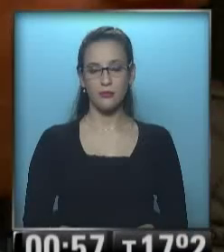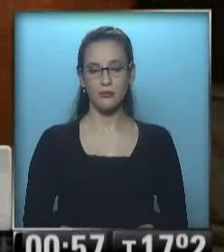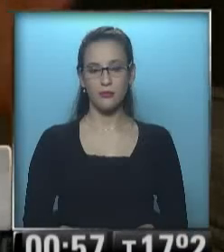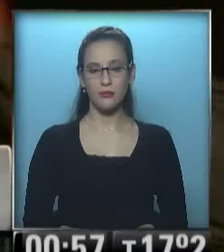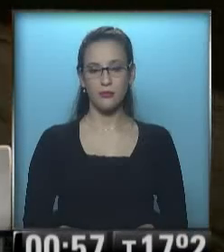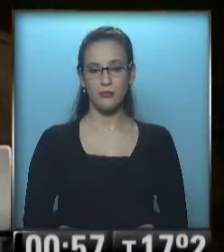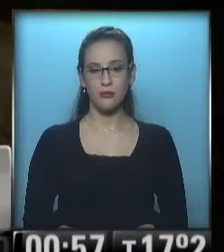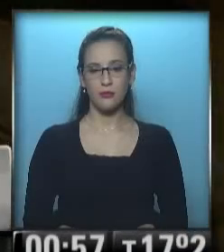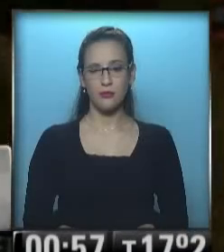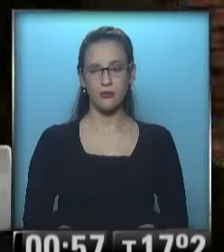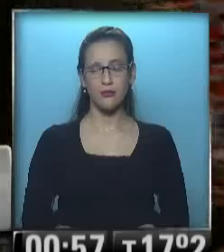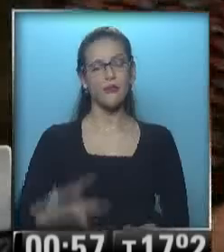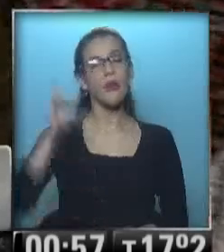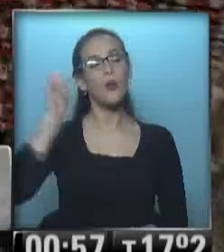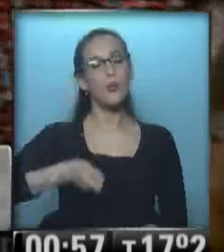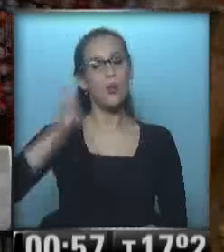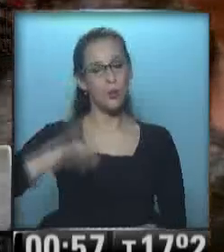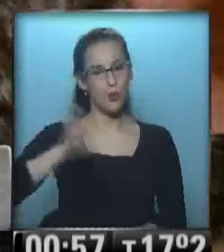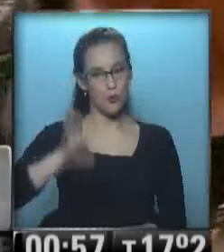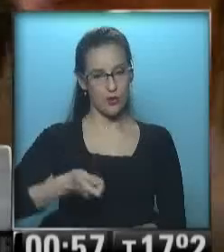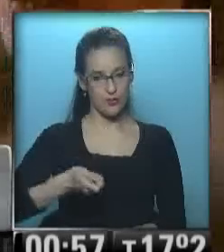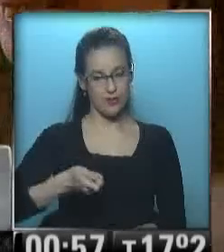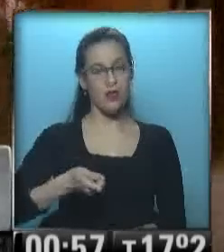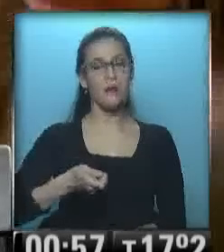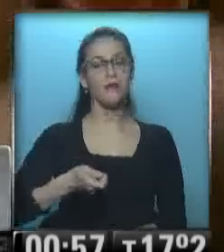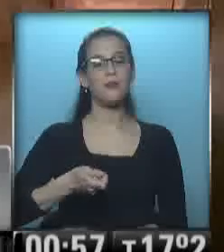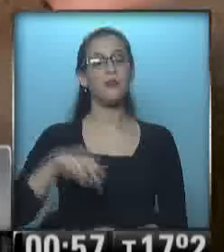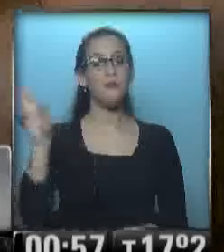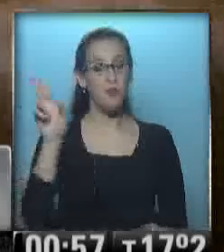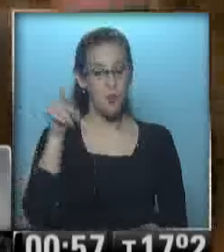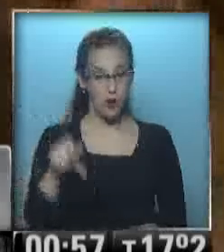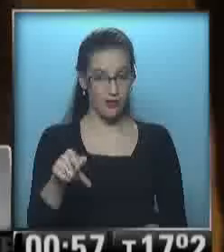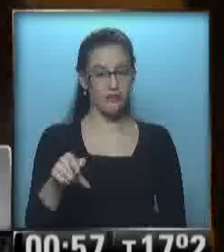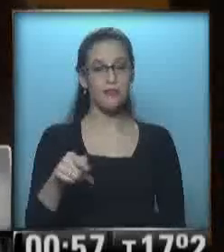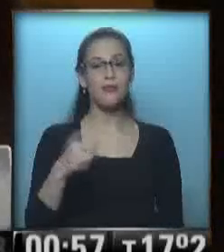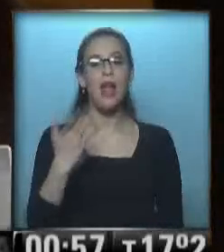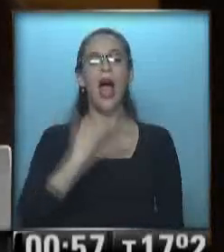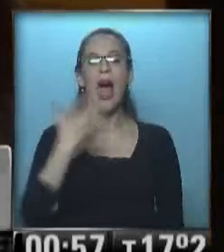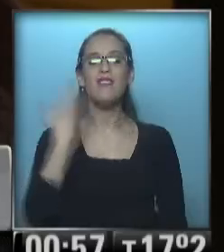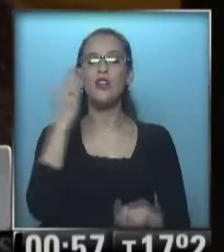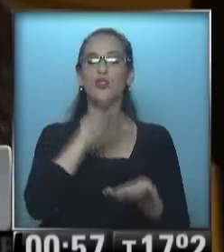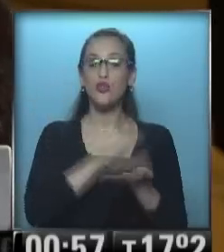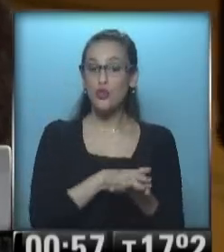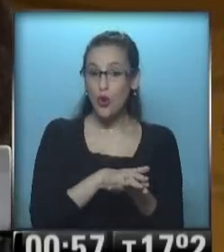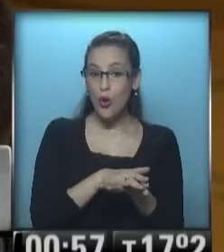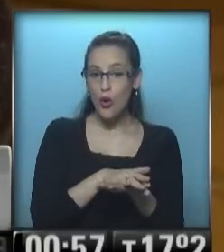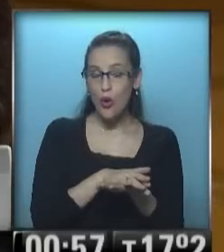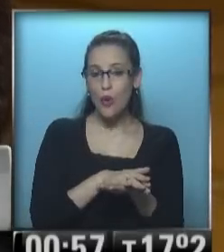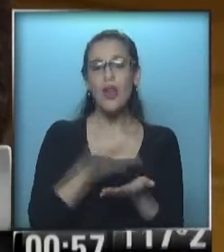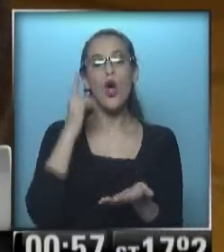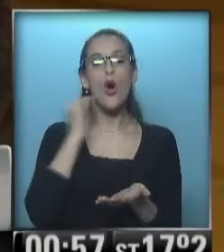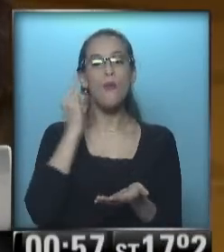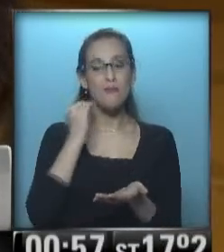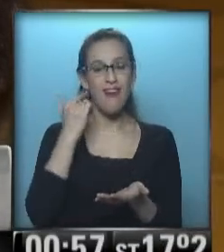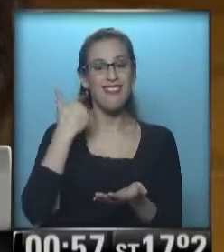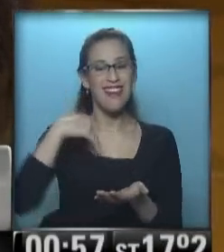La jueza federal Servini descubría, recaratuló la causa por la apropiación del nieto de